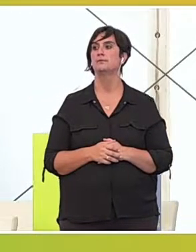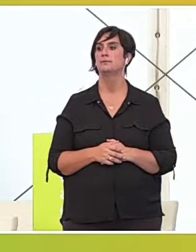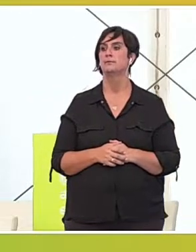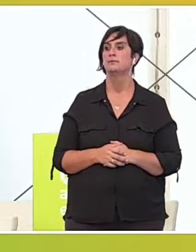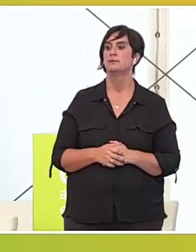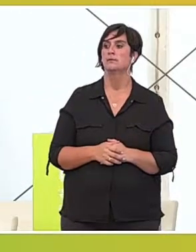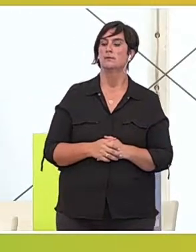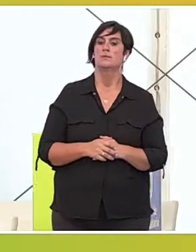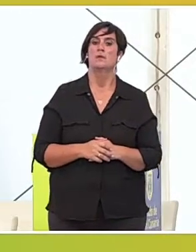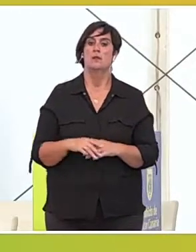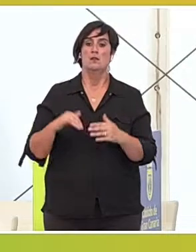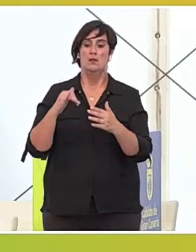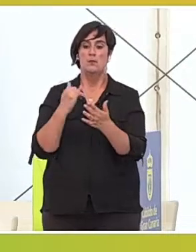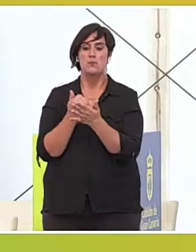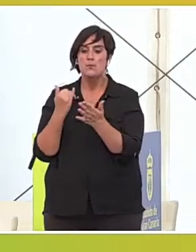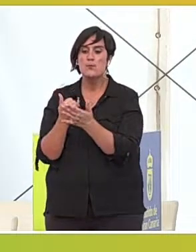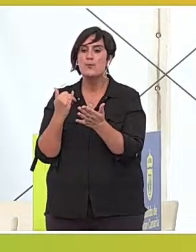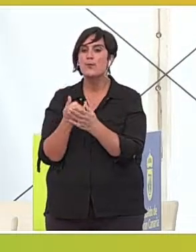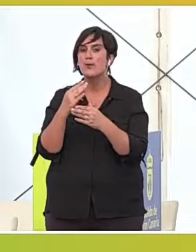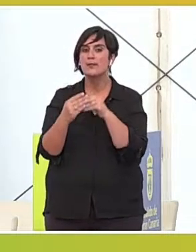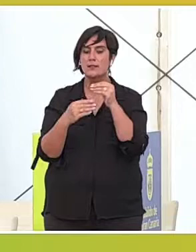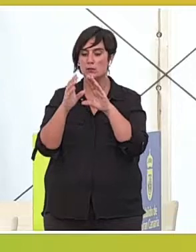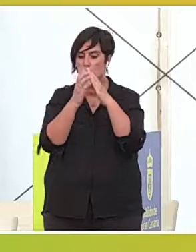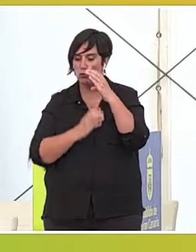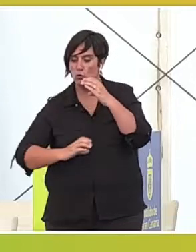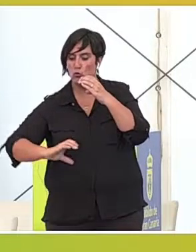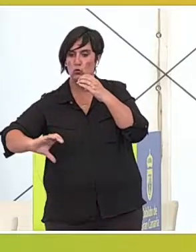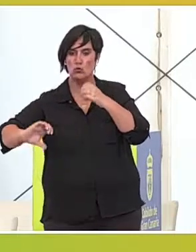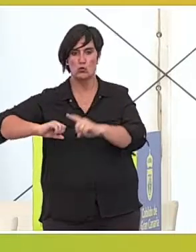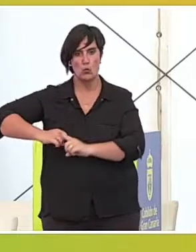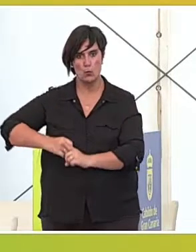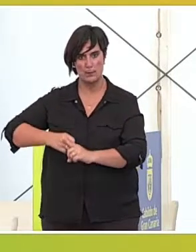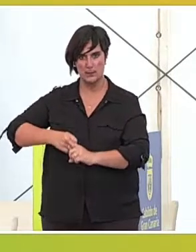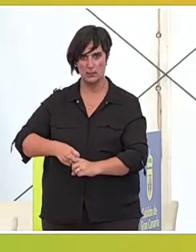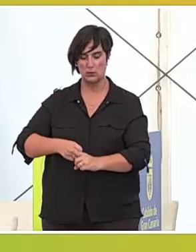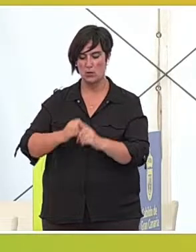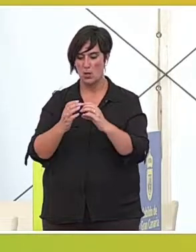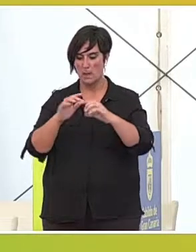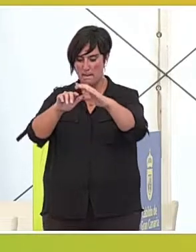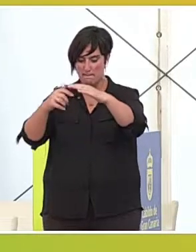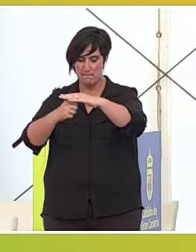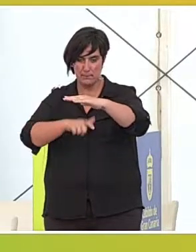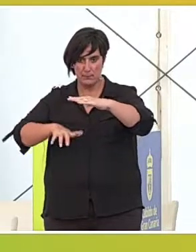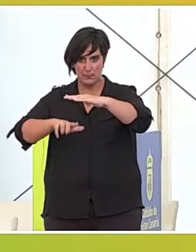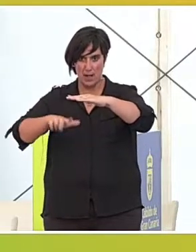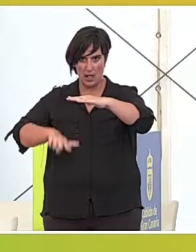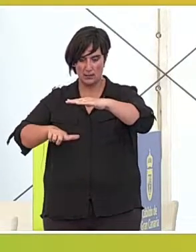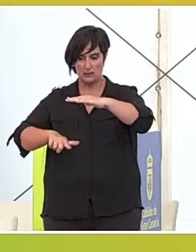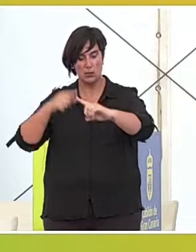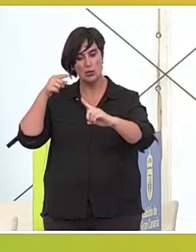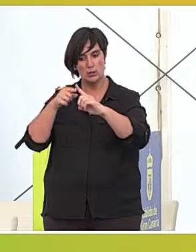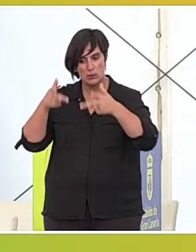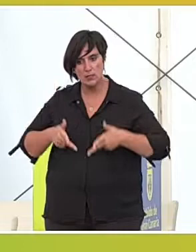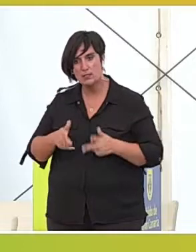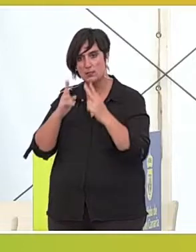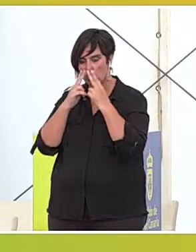Las pruebas de concepto se han hecho sobre un tubo de presión. La planta, el objetivo de esta licitación